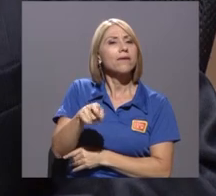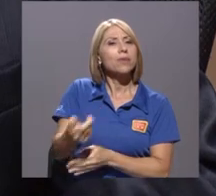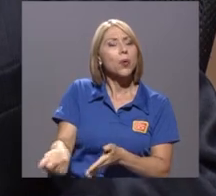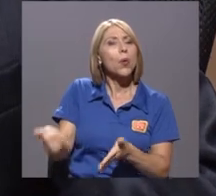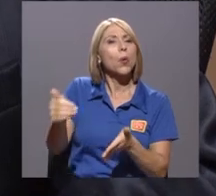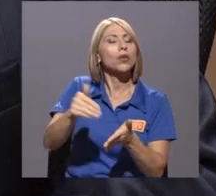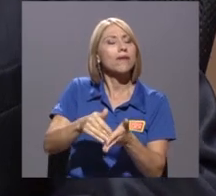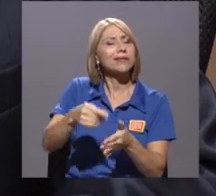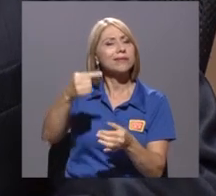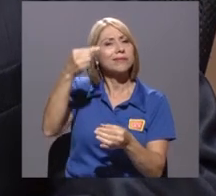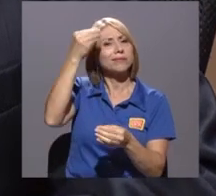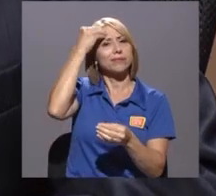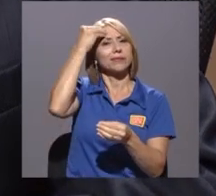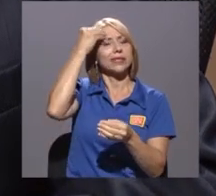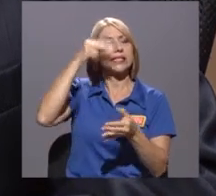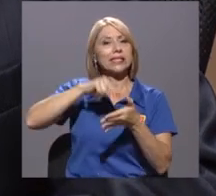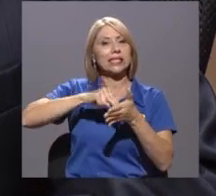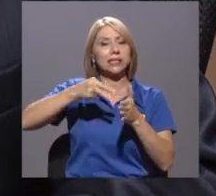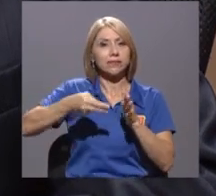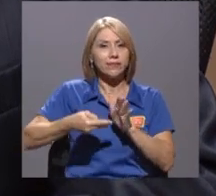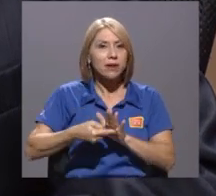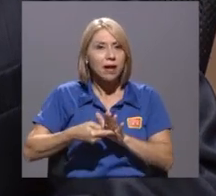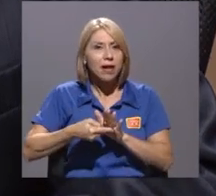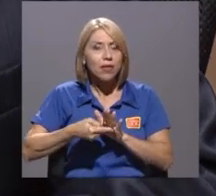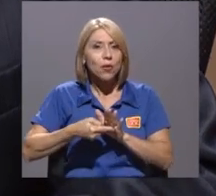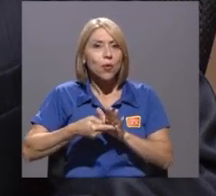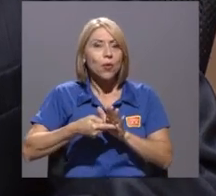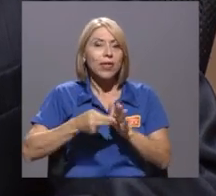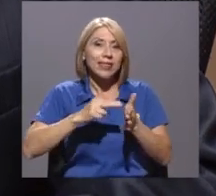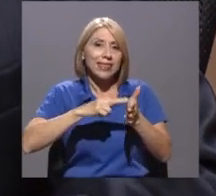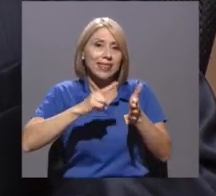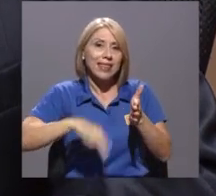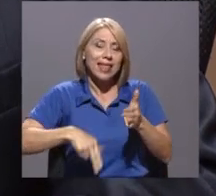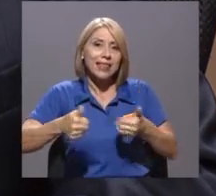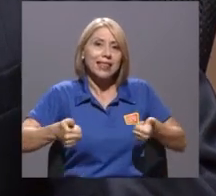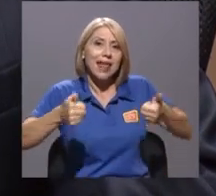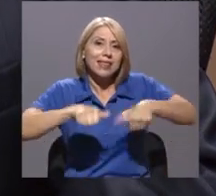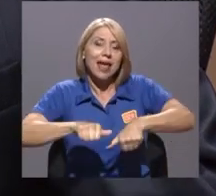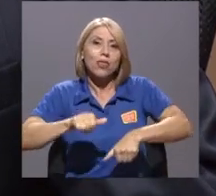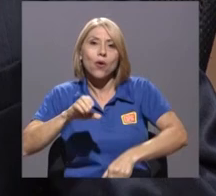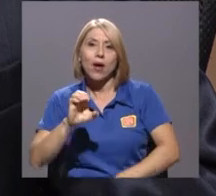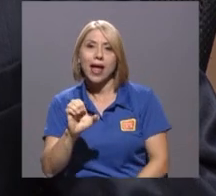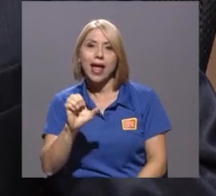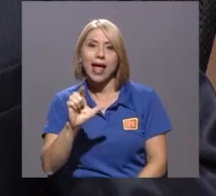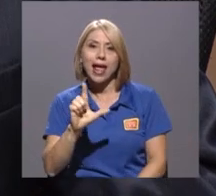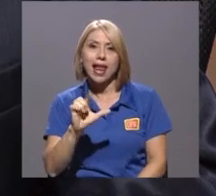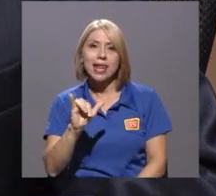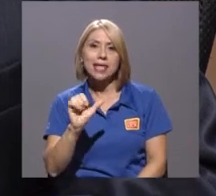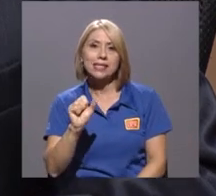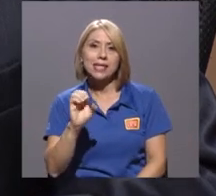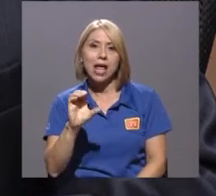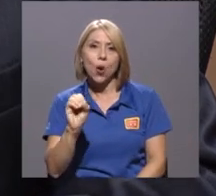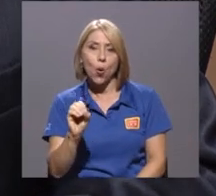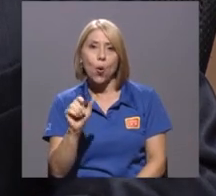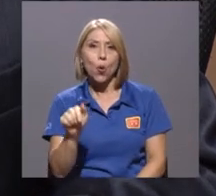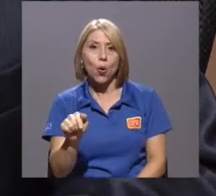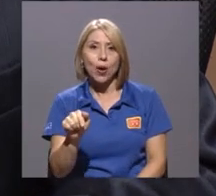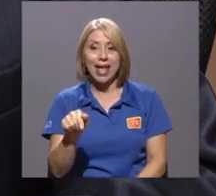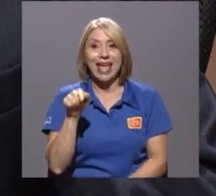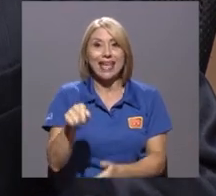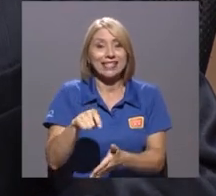significación del tratado de religión he ganado apenas